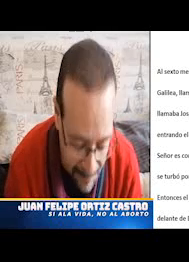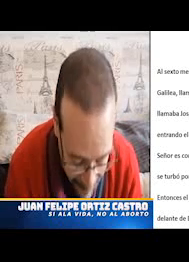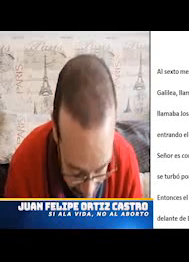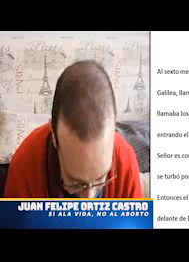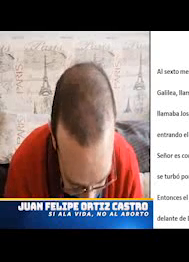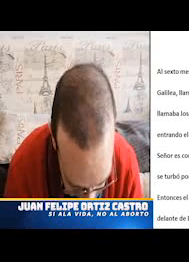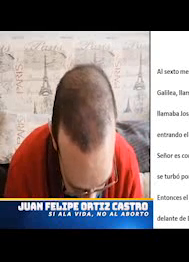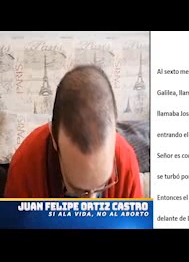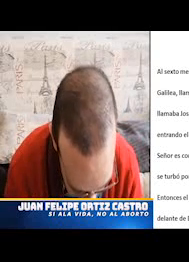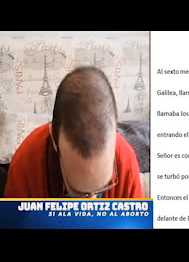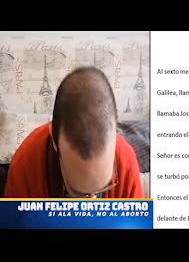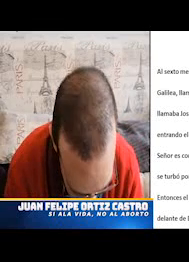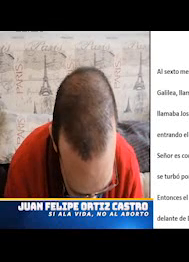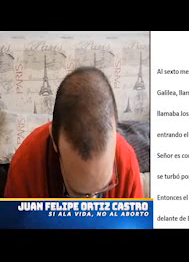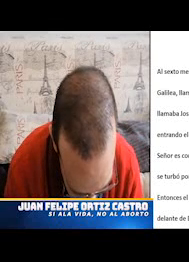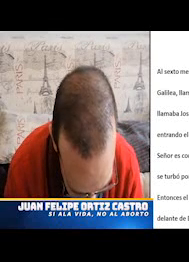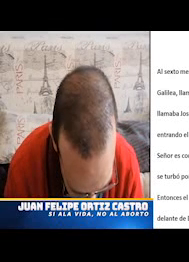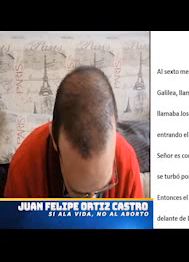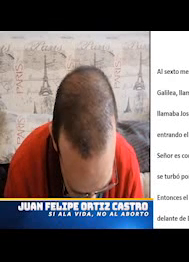propósito